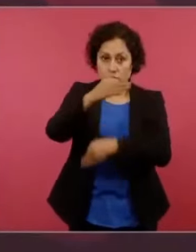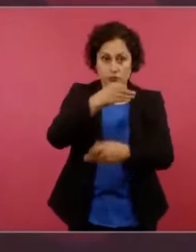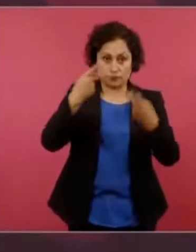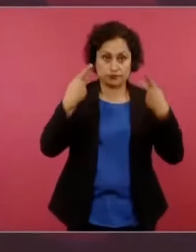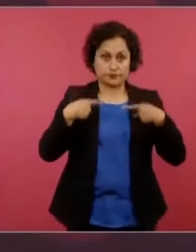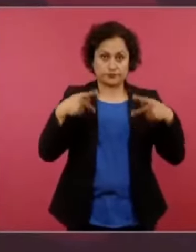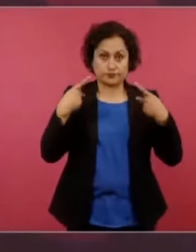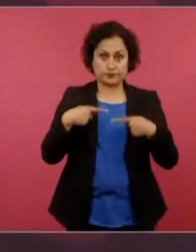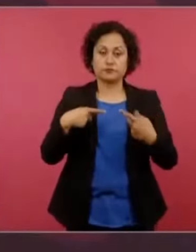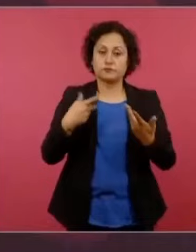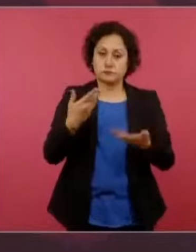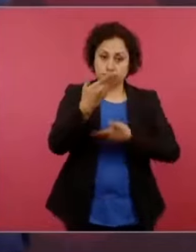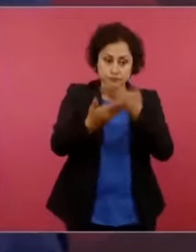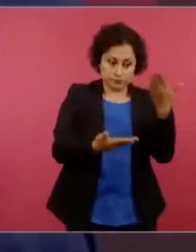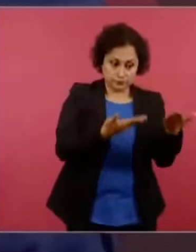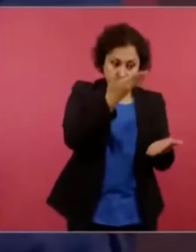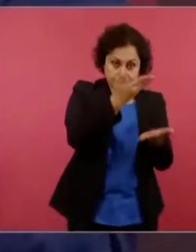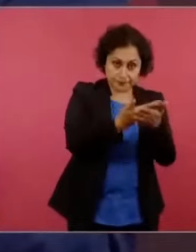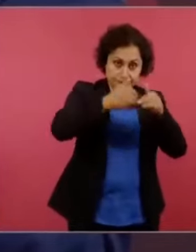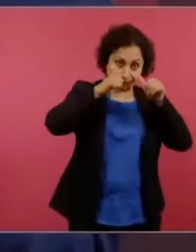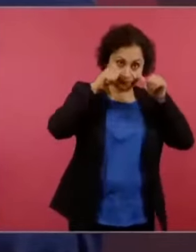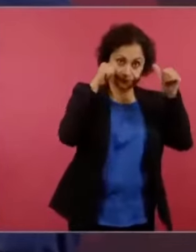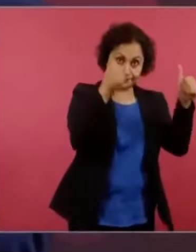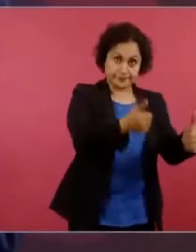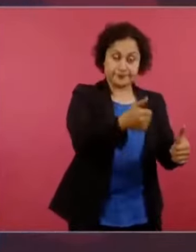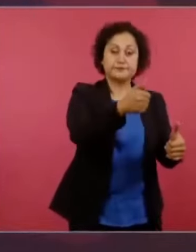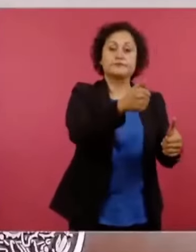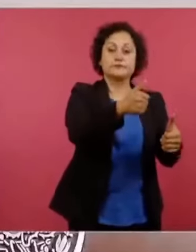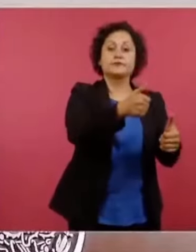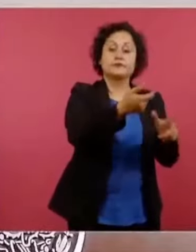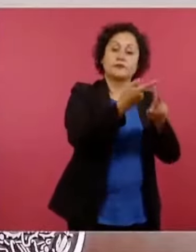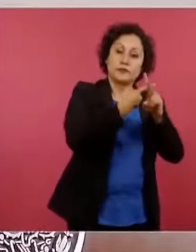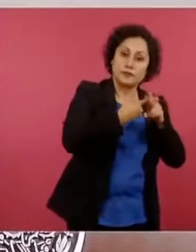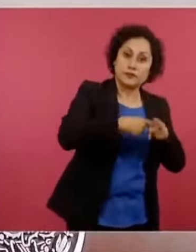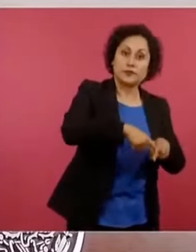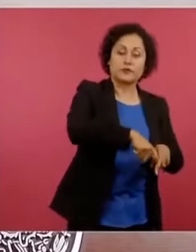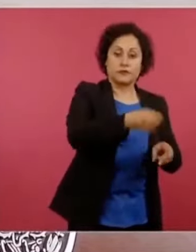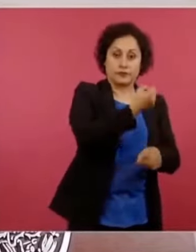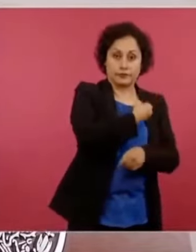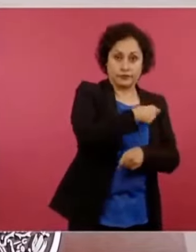Desde la consulta, la entrega de todas las medicinas,